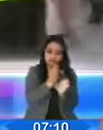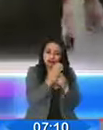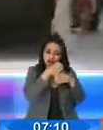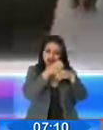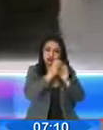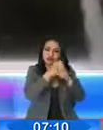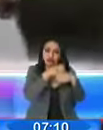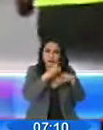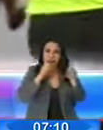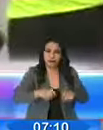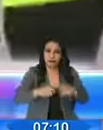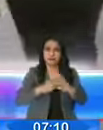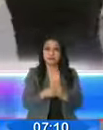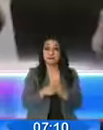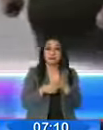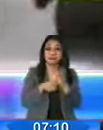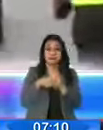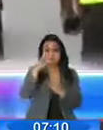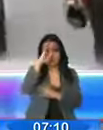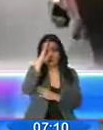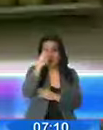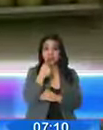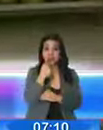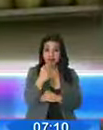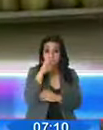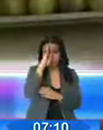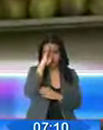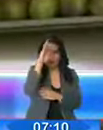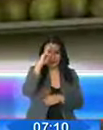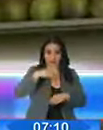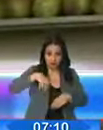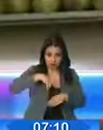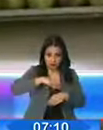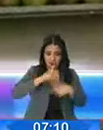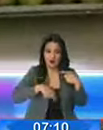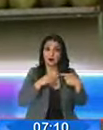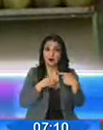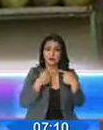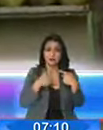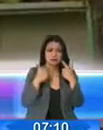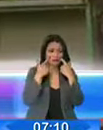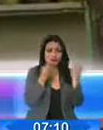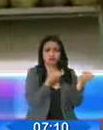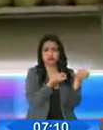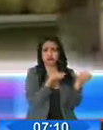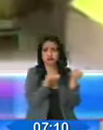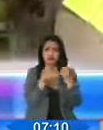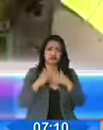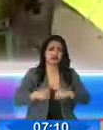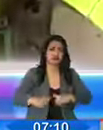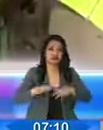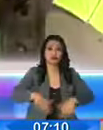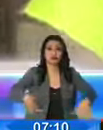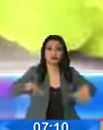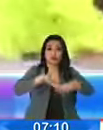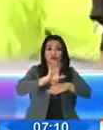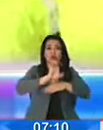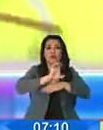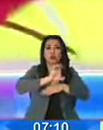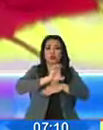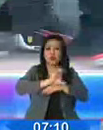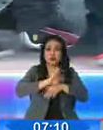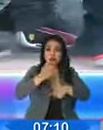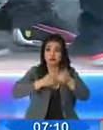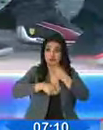el Ministerio del Interior indicó que a través de la Policía Nacional realiza controles permanentes en todo el país para combatir el expendio de